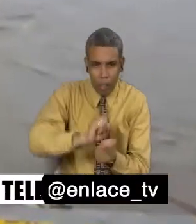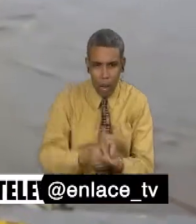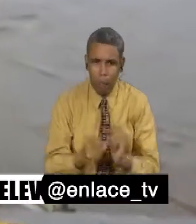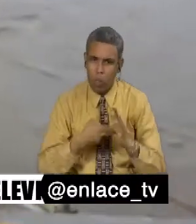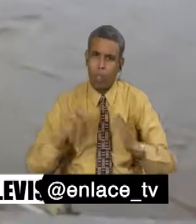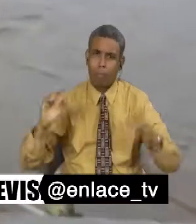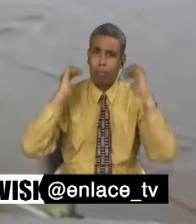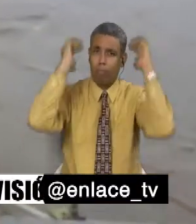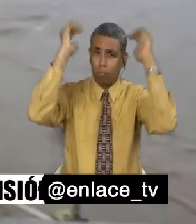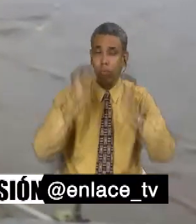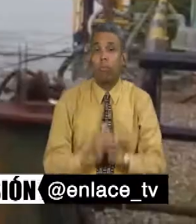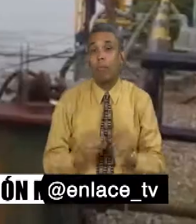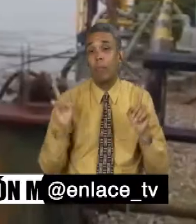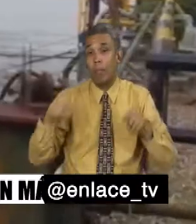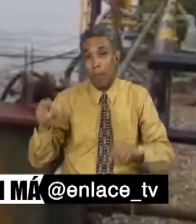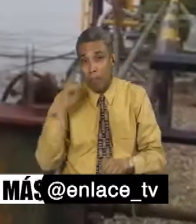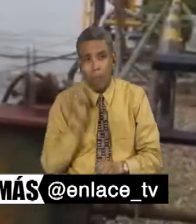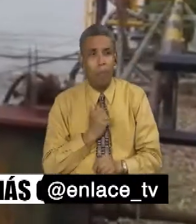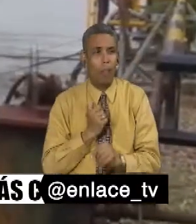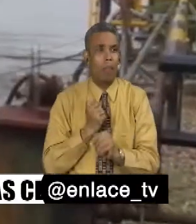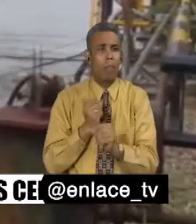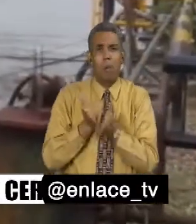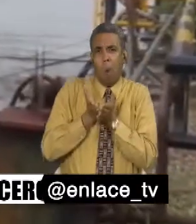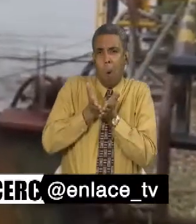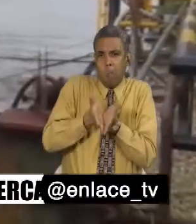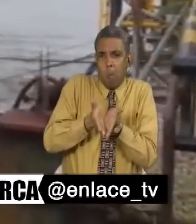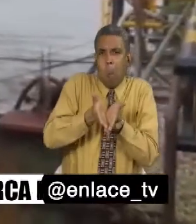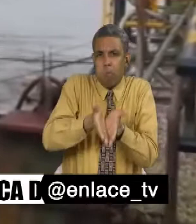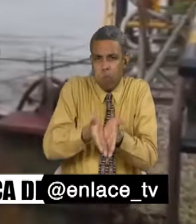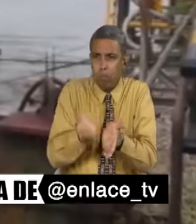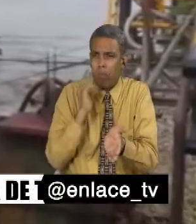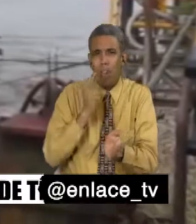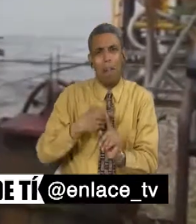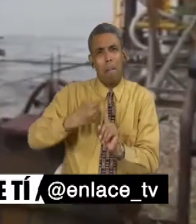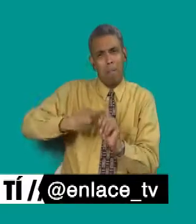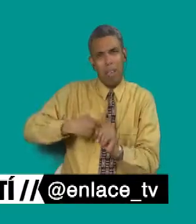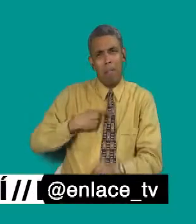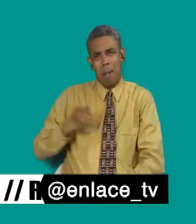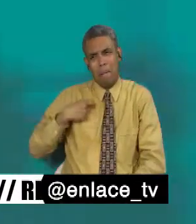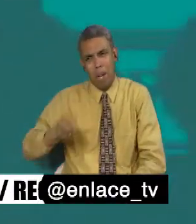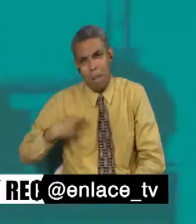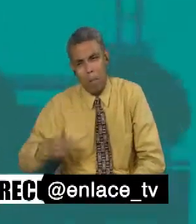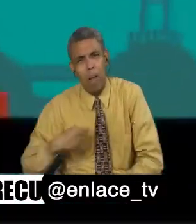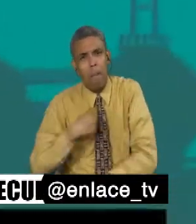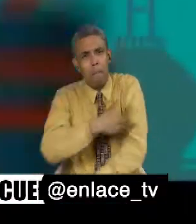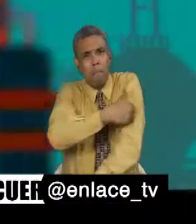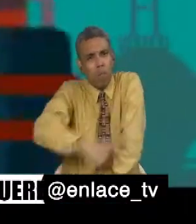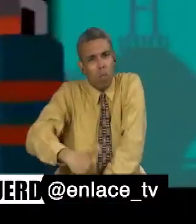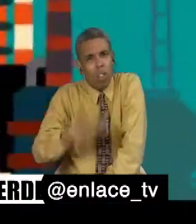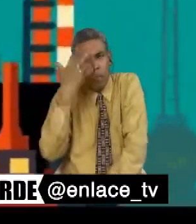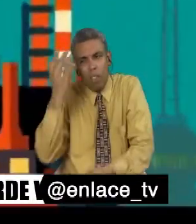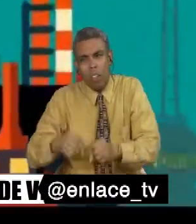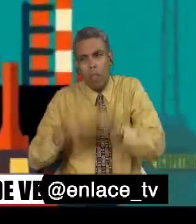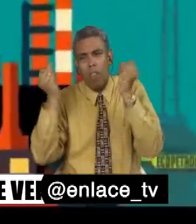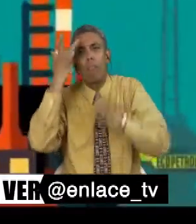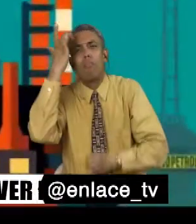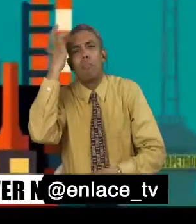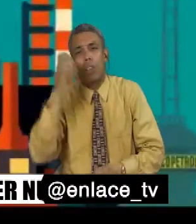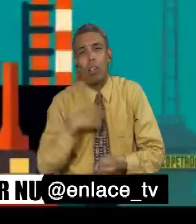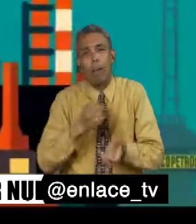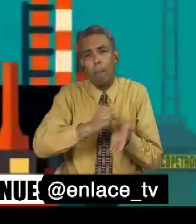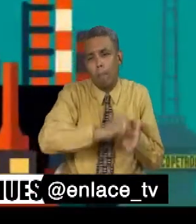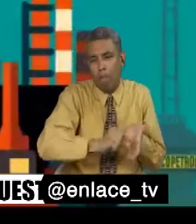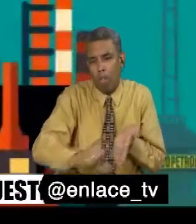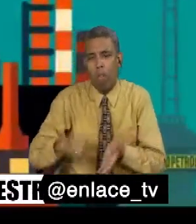pagan altas cifras por el alquiler de un bote que nadie se explica por qué siguen justificando su uso. La refinería sí ha producido ganancias porque hubo